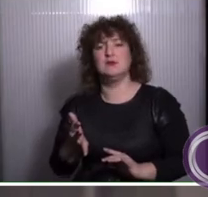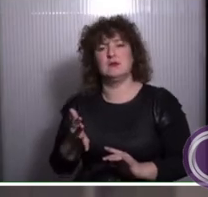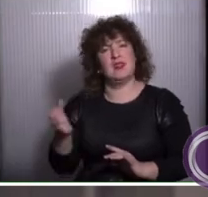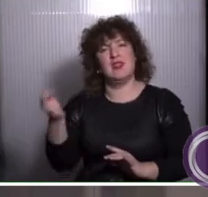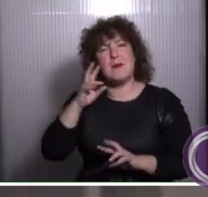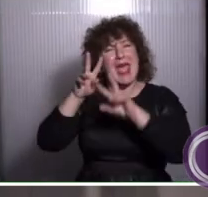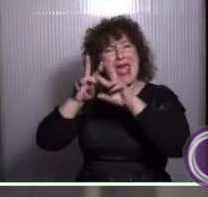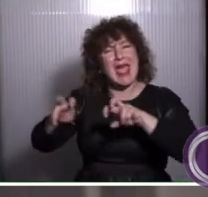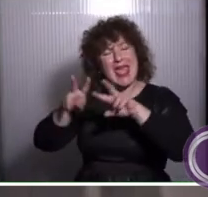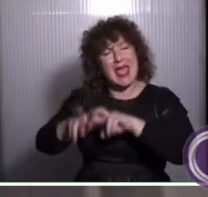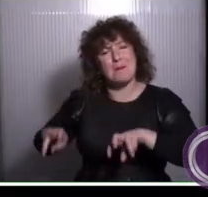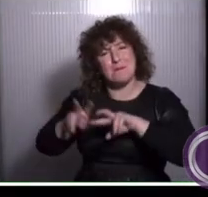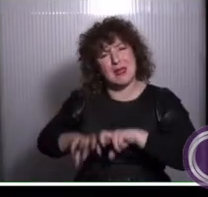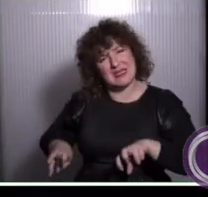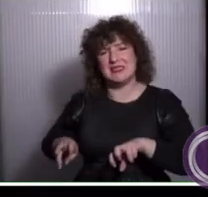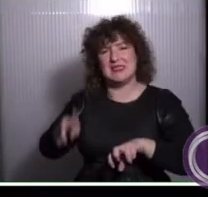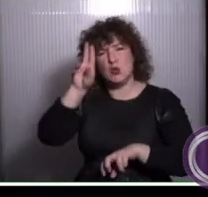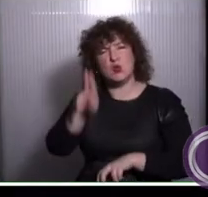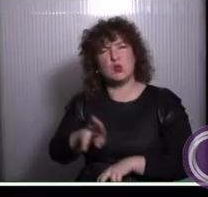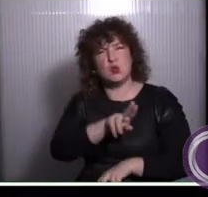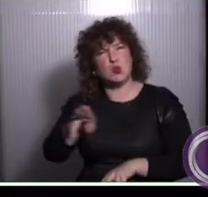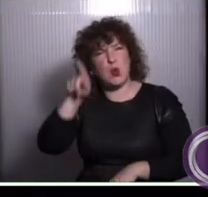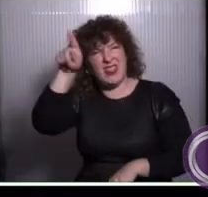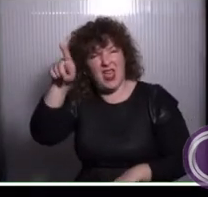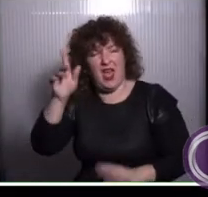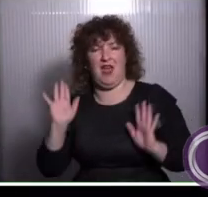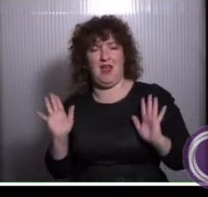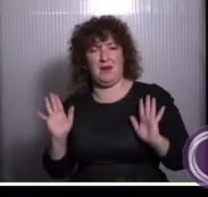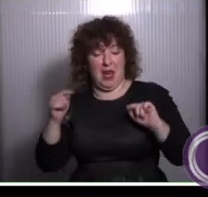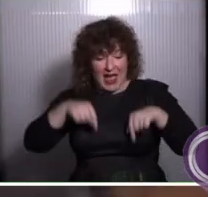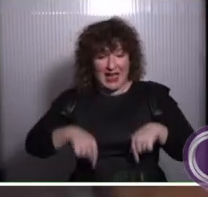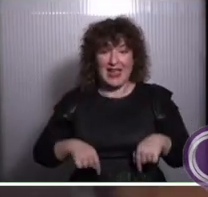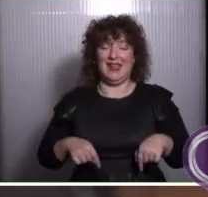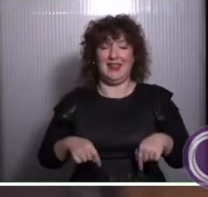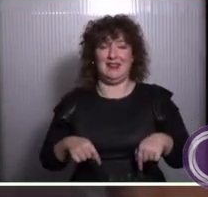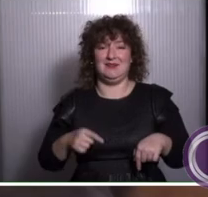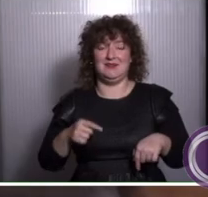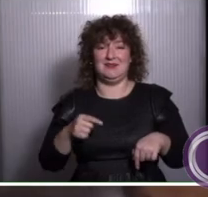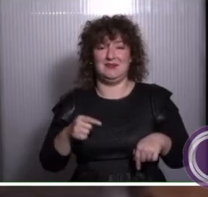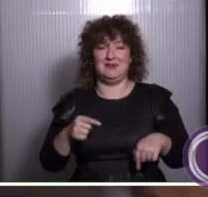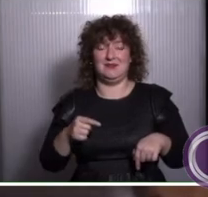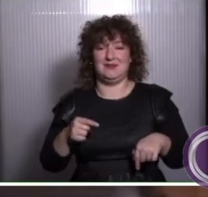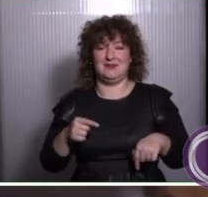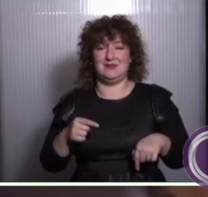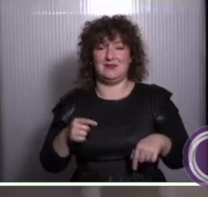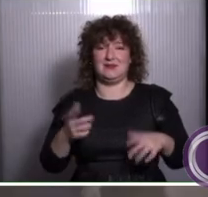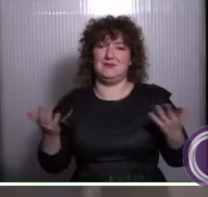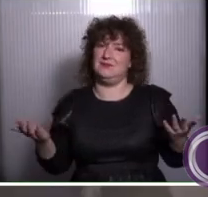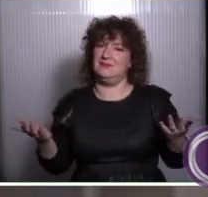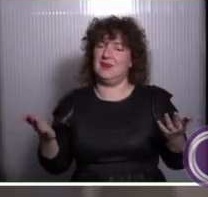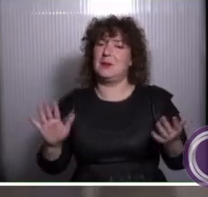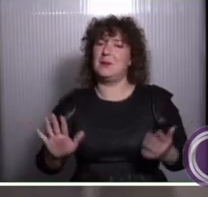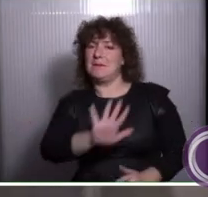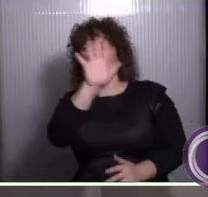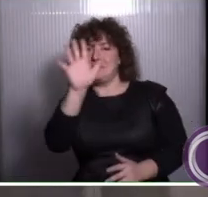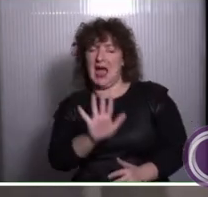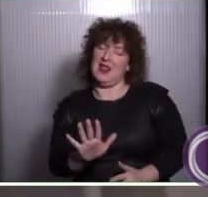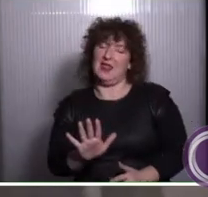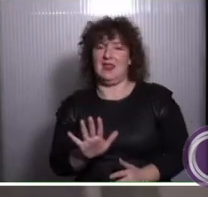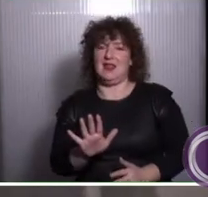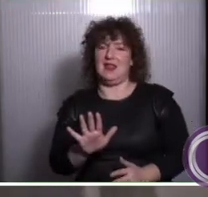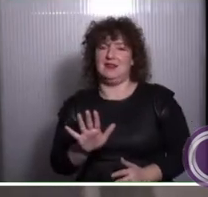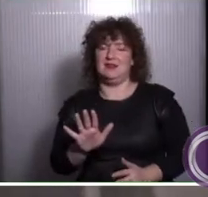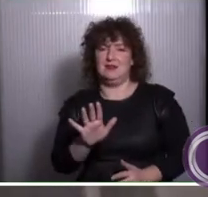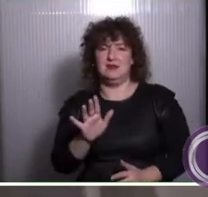ser investigada en Suiza, pero sin embargo, hombre, parece que le sobran